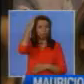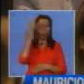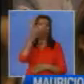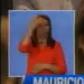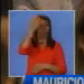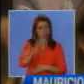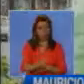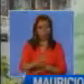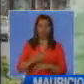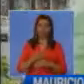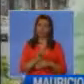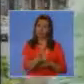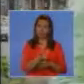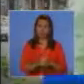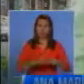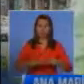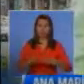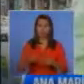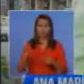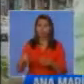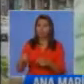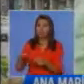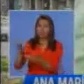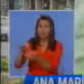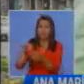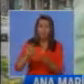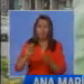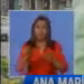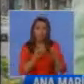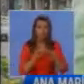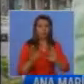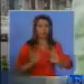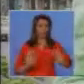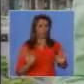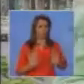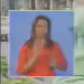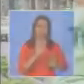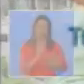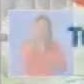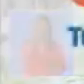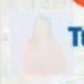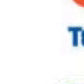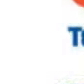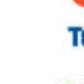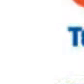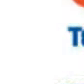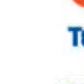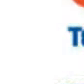decisión administrativa que no necesita ser sometida a consideración del Consejo Metropolitano.